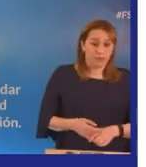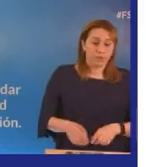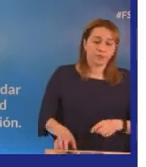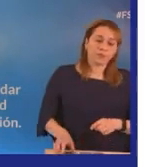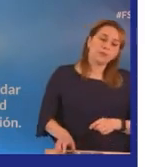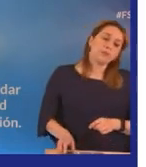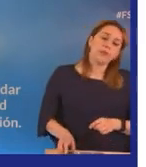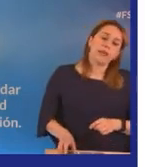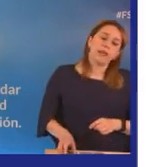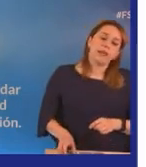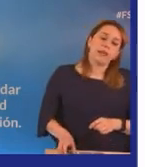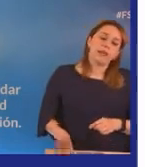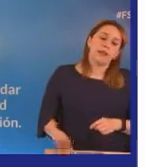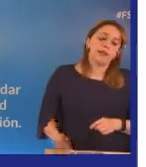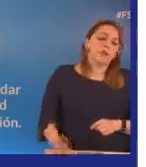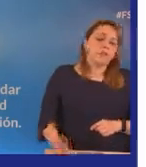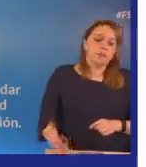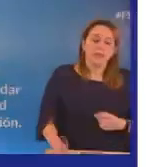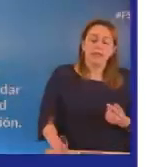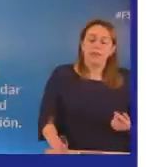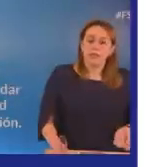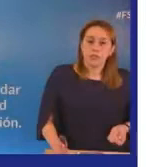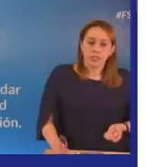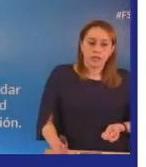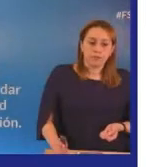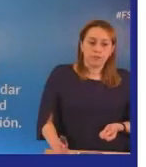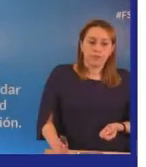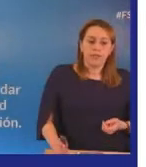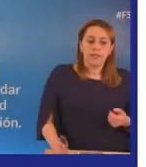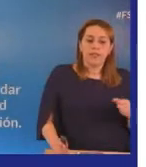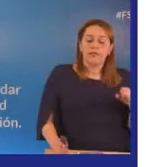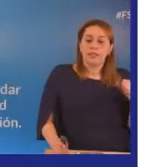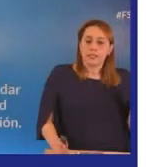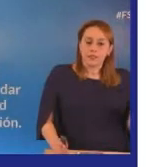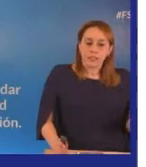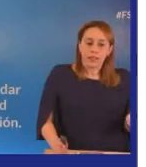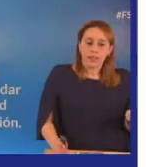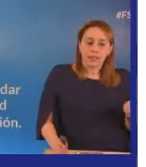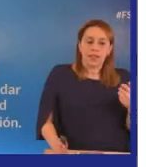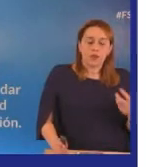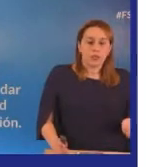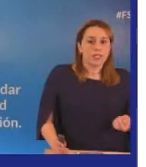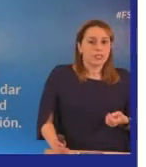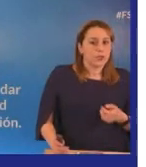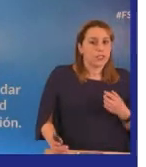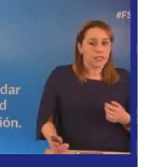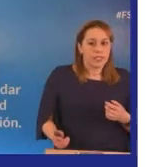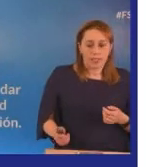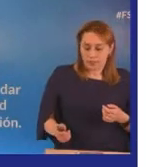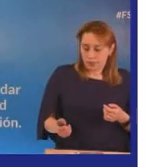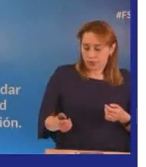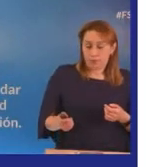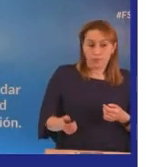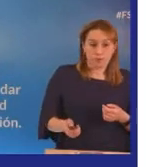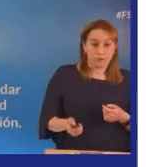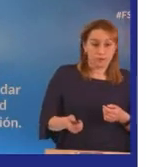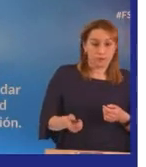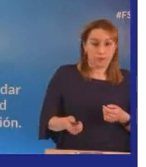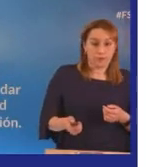nutrición. También tenemos que mirar la velocidad, la flexibilidad, la coordinación y el